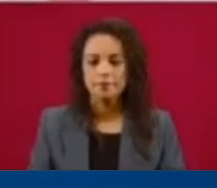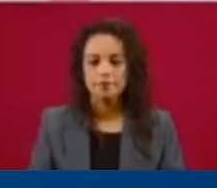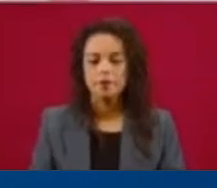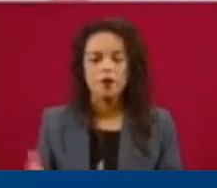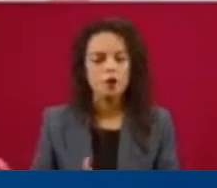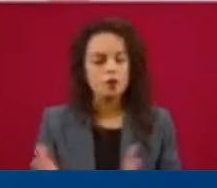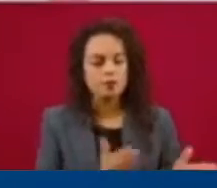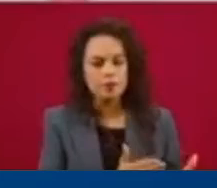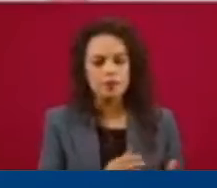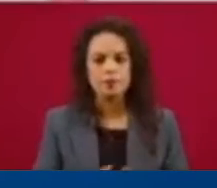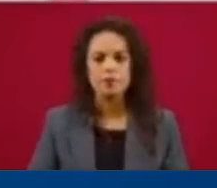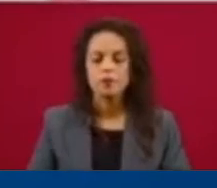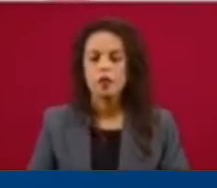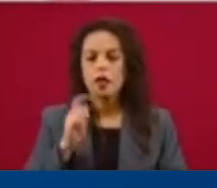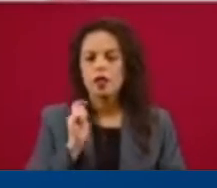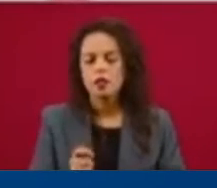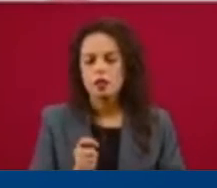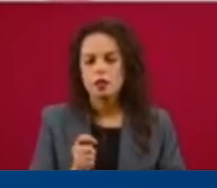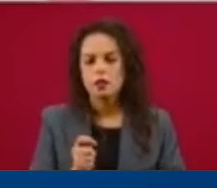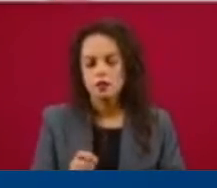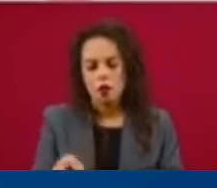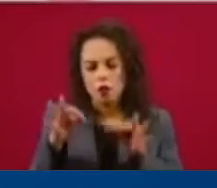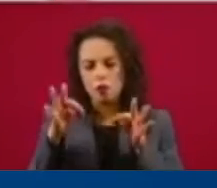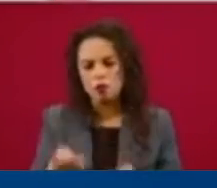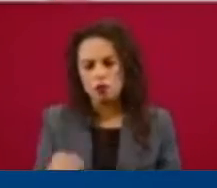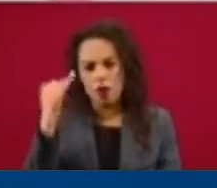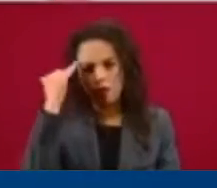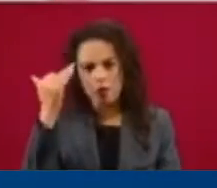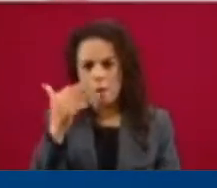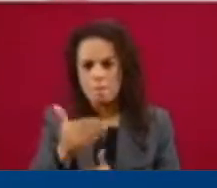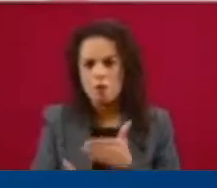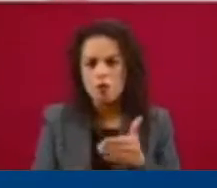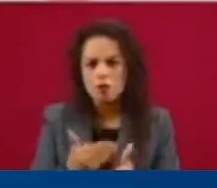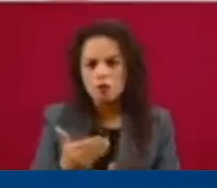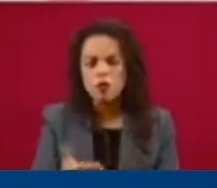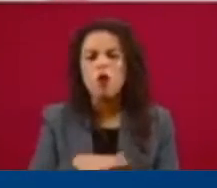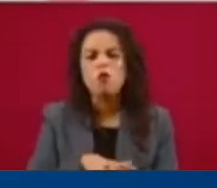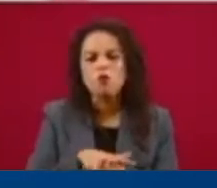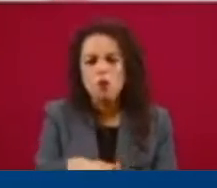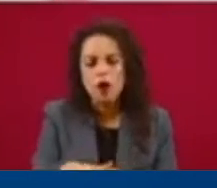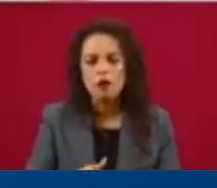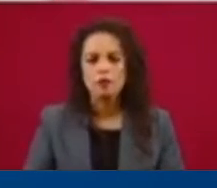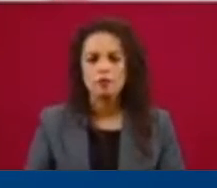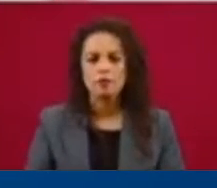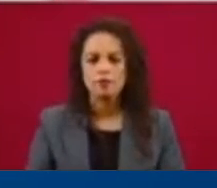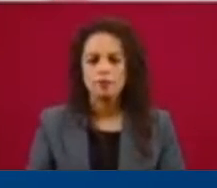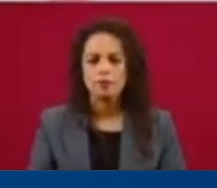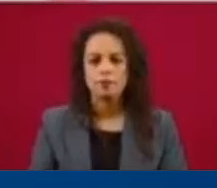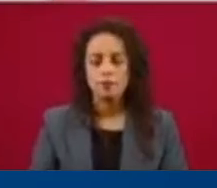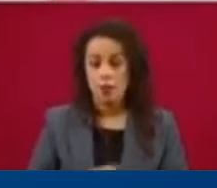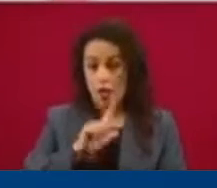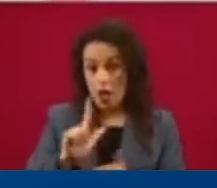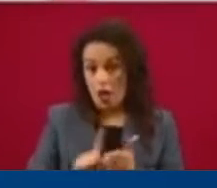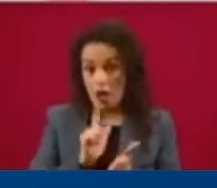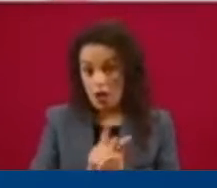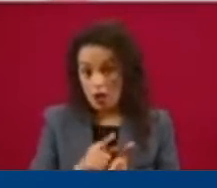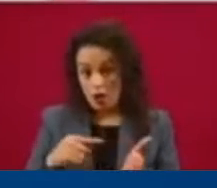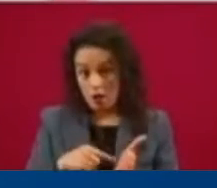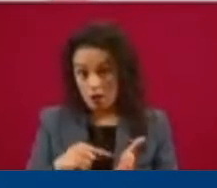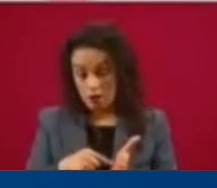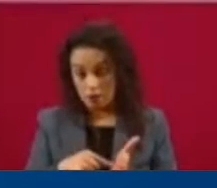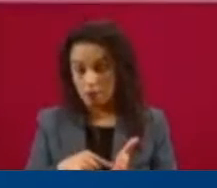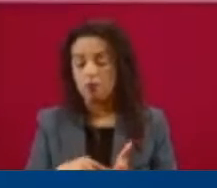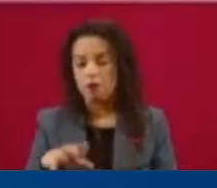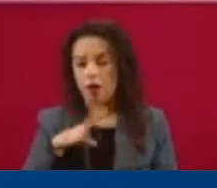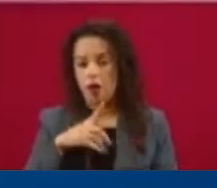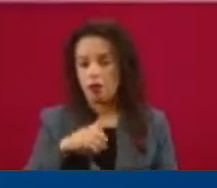en economía la teoría de la crisis y el constante debate sobre su existencia o necesidad es recurrente por un lado desde